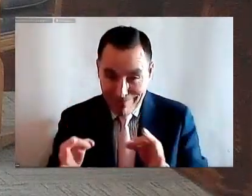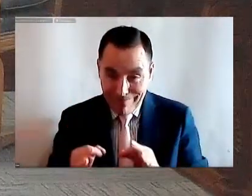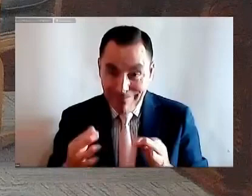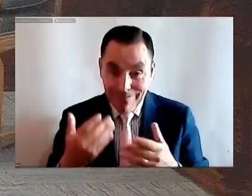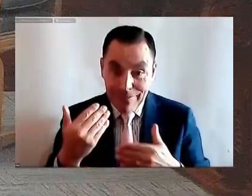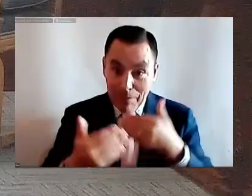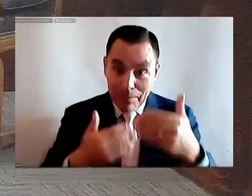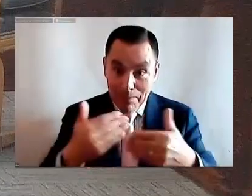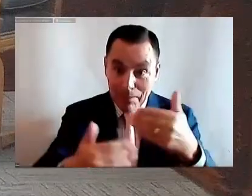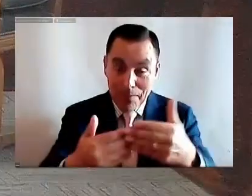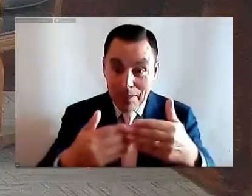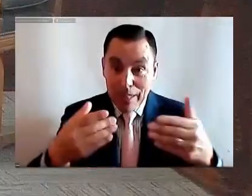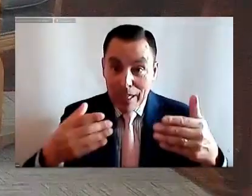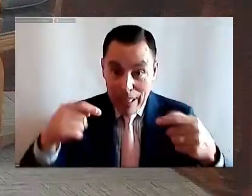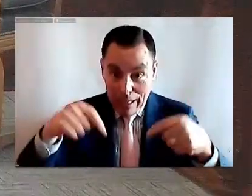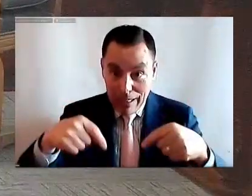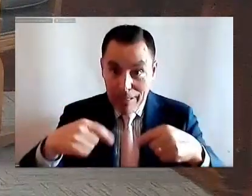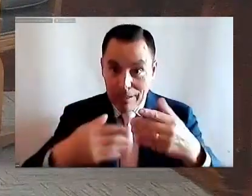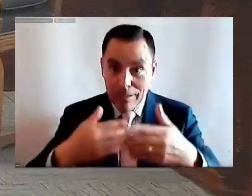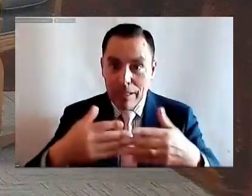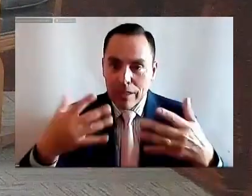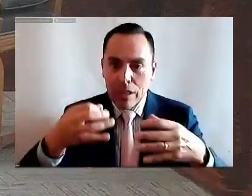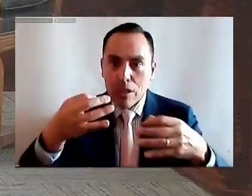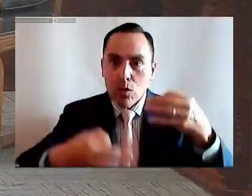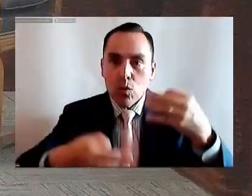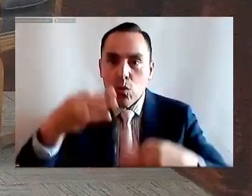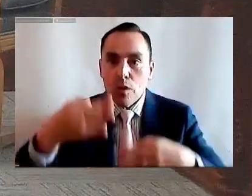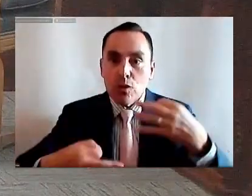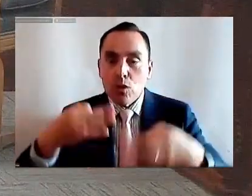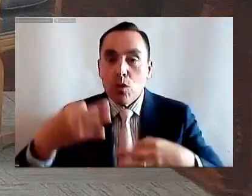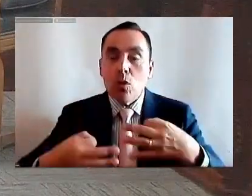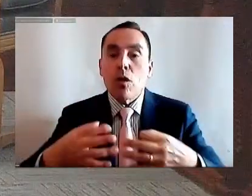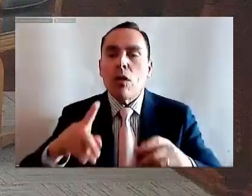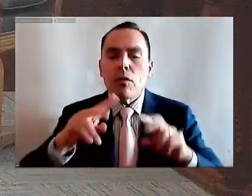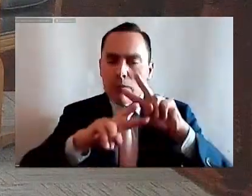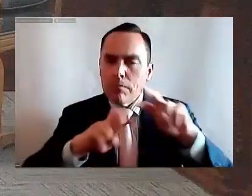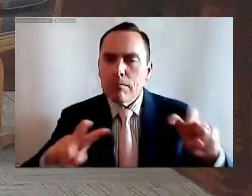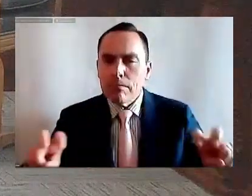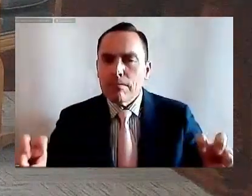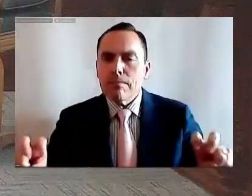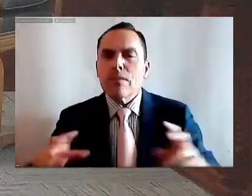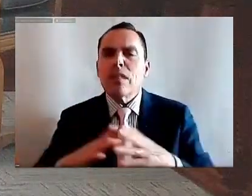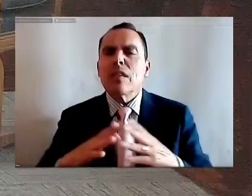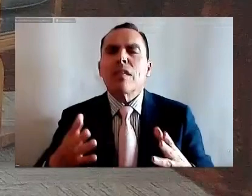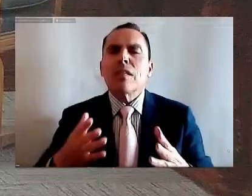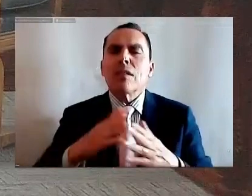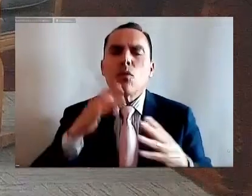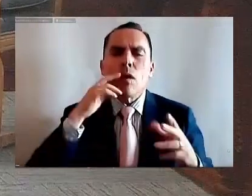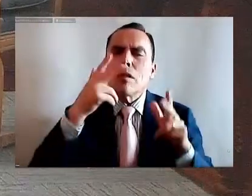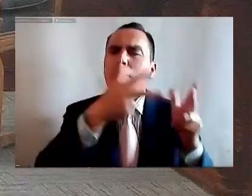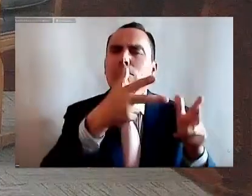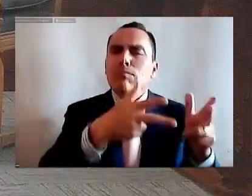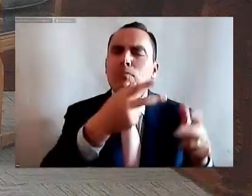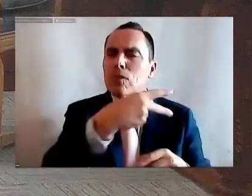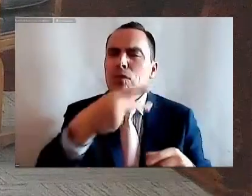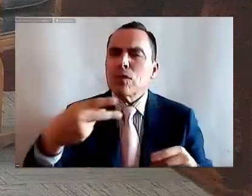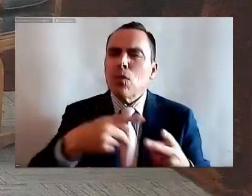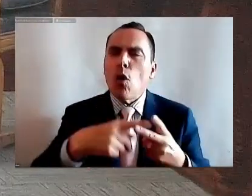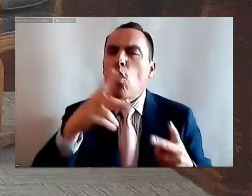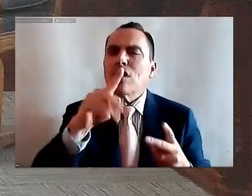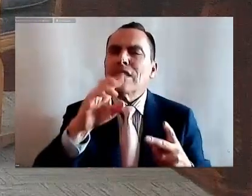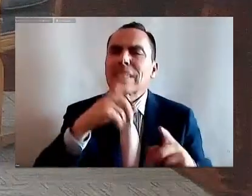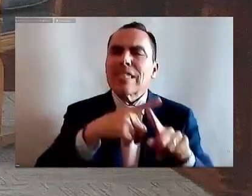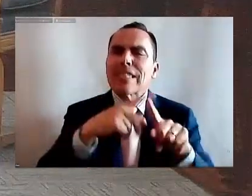en el ámbito del juicio propiamente tal, esto de para analizar la existencia del acoso sexual, del acoso sexista, esto